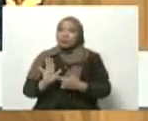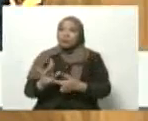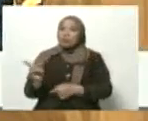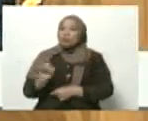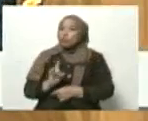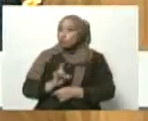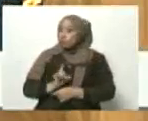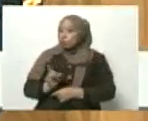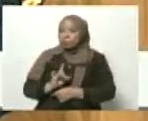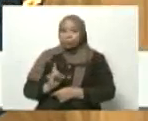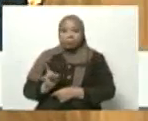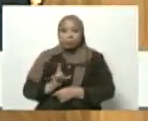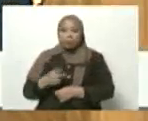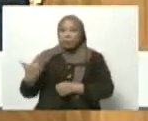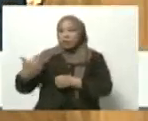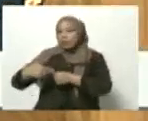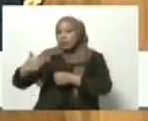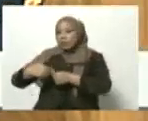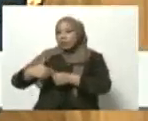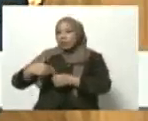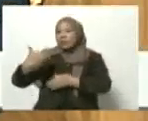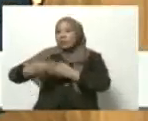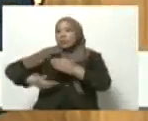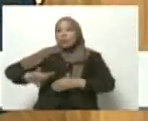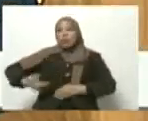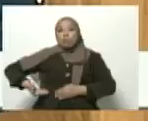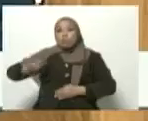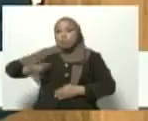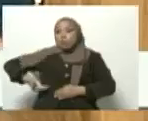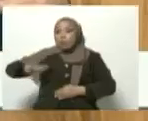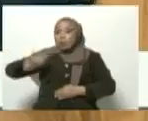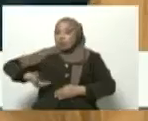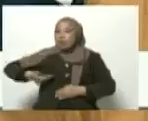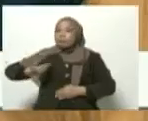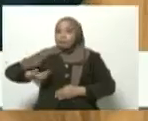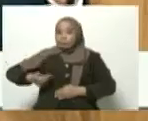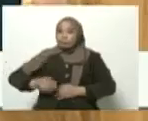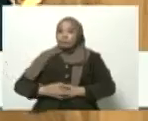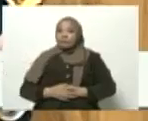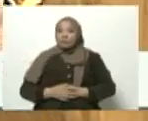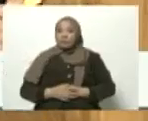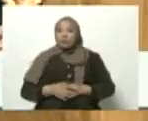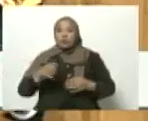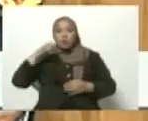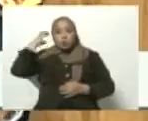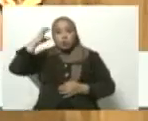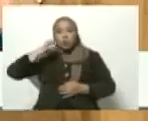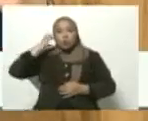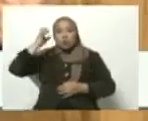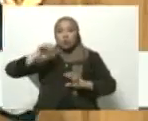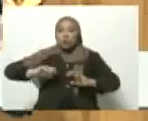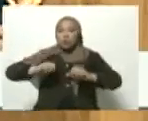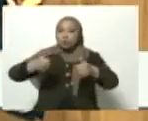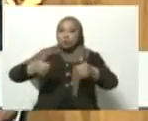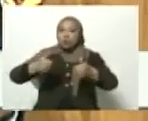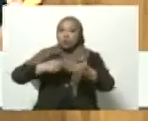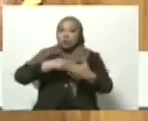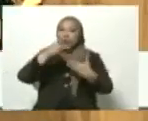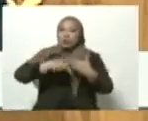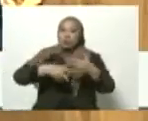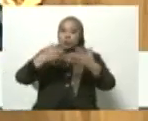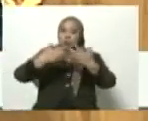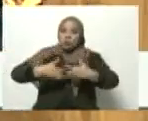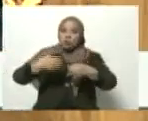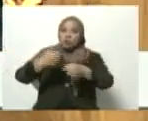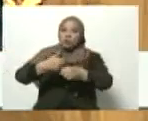así, que el petróleo sigue siendo importantísimo. Incluso en Europa están reabriendo plantas eléctricas